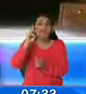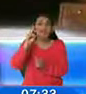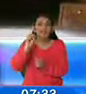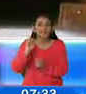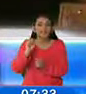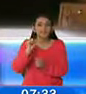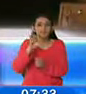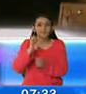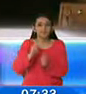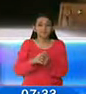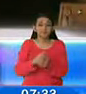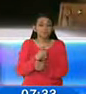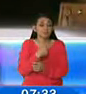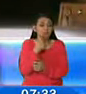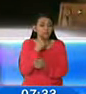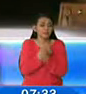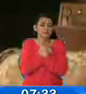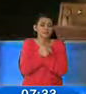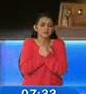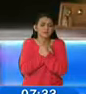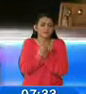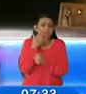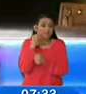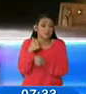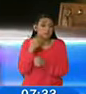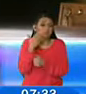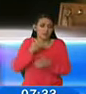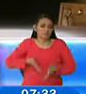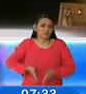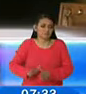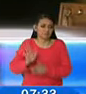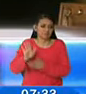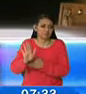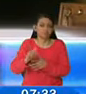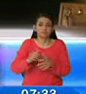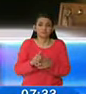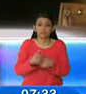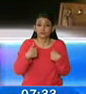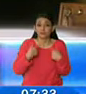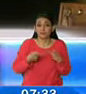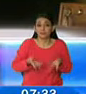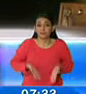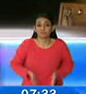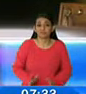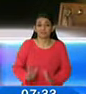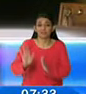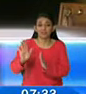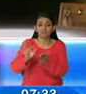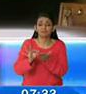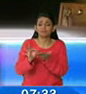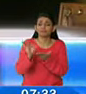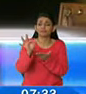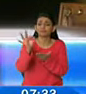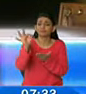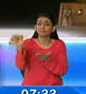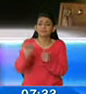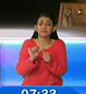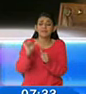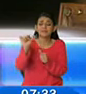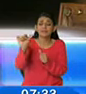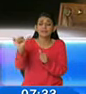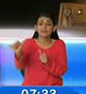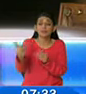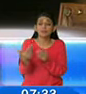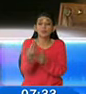Mi padre era un enamorado de la Amazonía, mi madre es amazónica, y yo pues nací en el pueblo más alejado de la Amazonía, que es